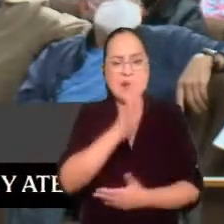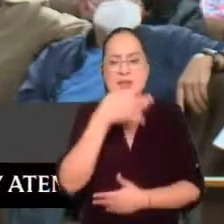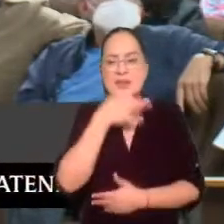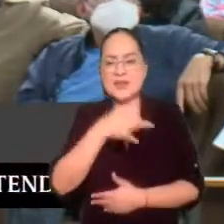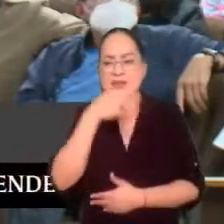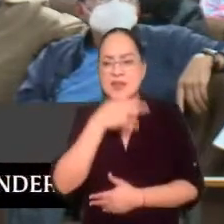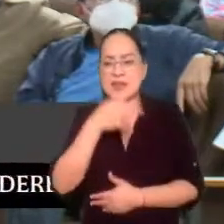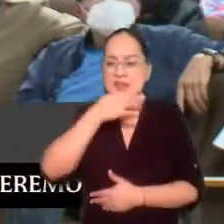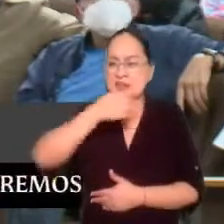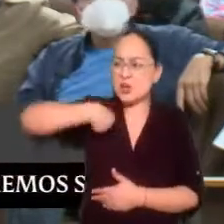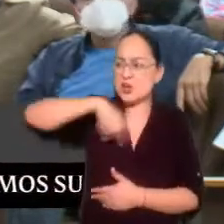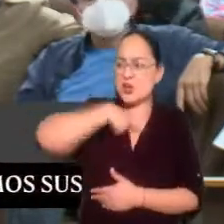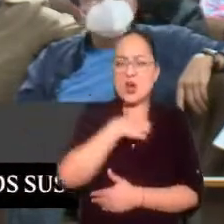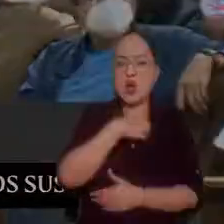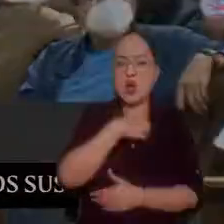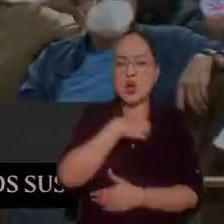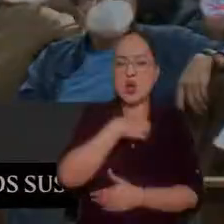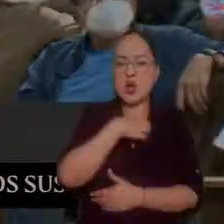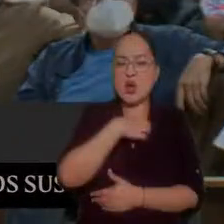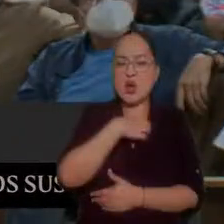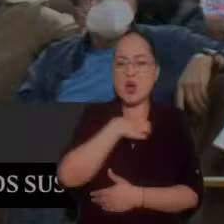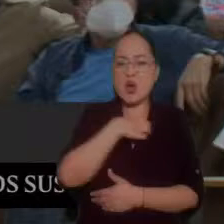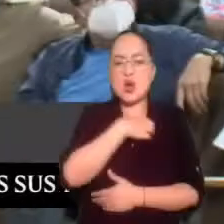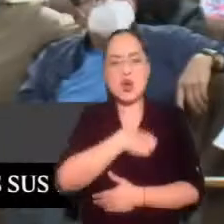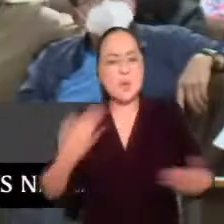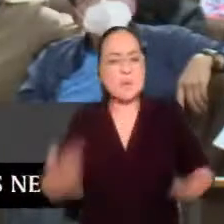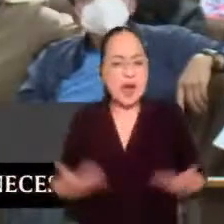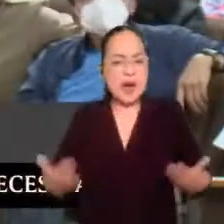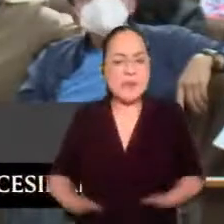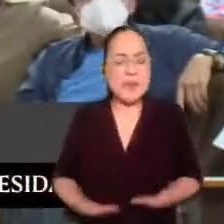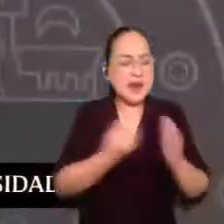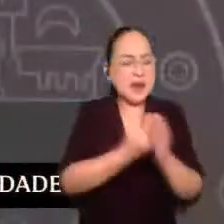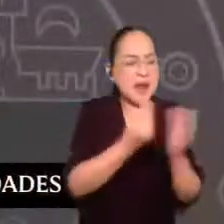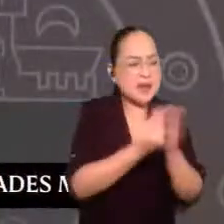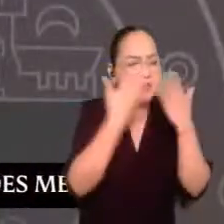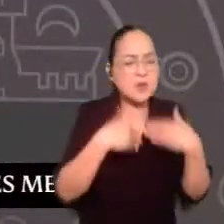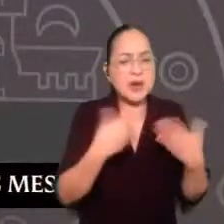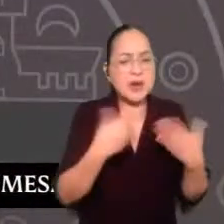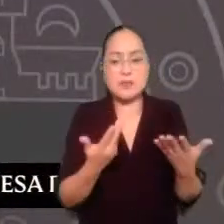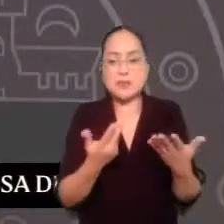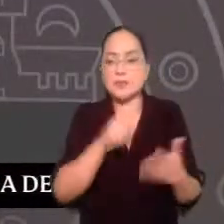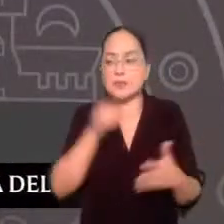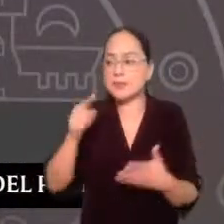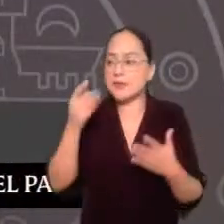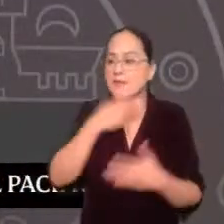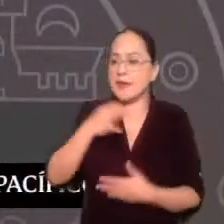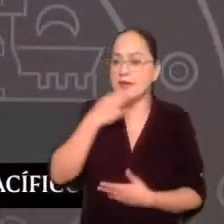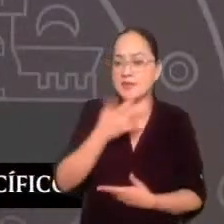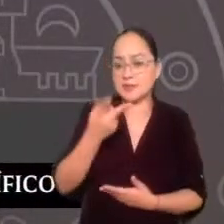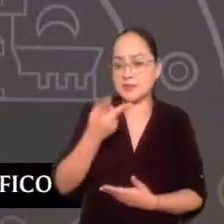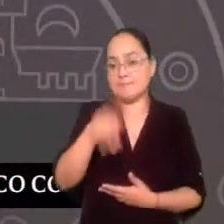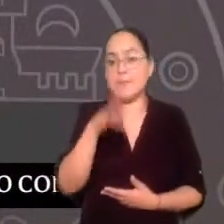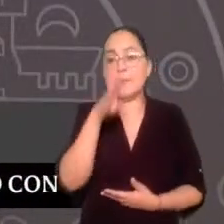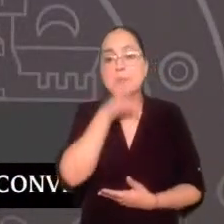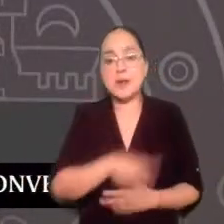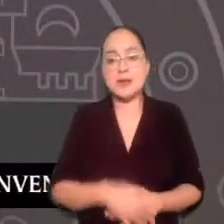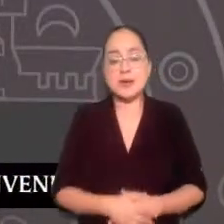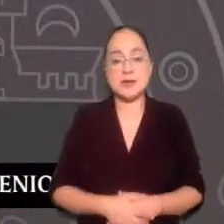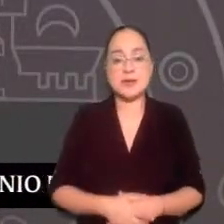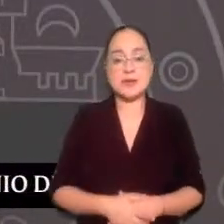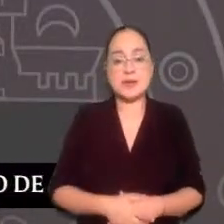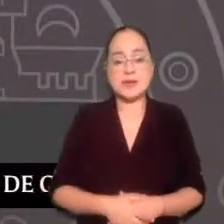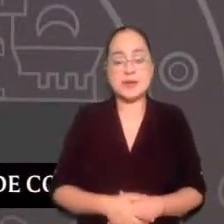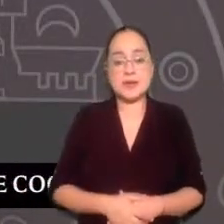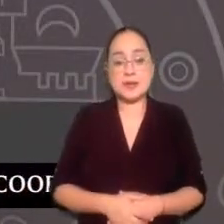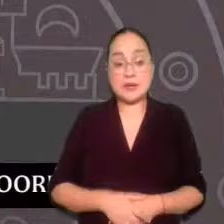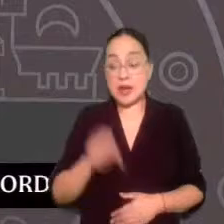no... y que no tienen clases en las escuelas por su culpa, pues está mal. Eso no es de